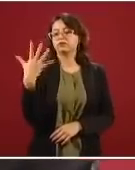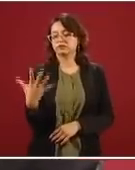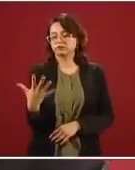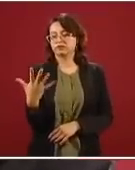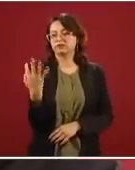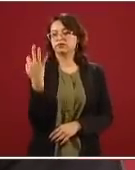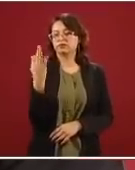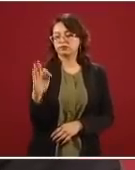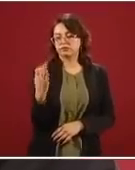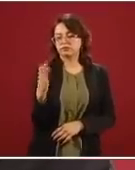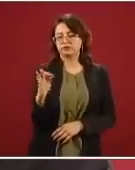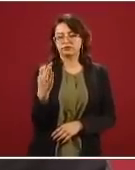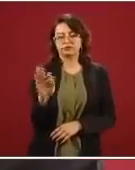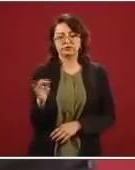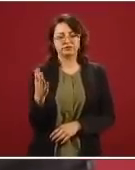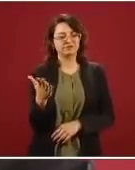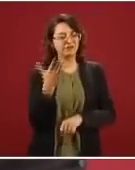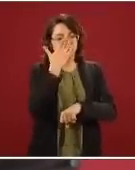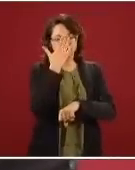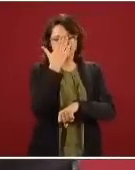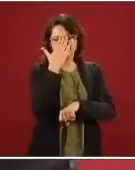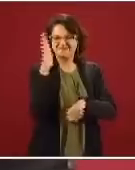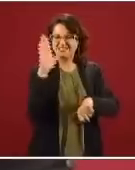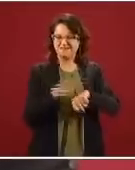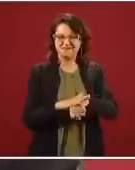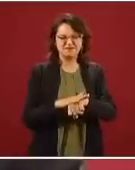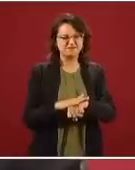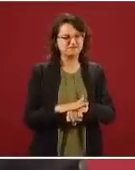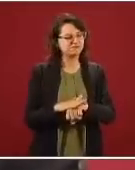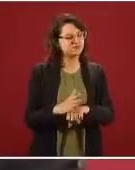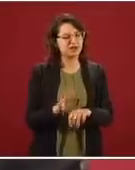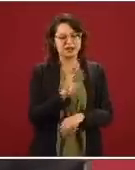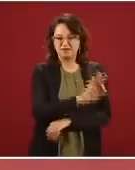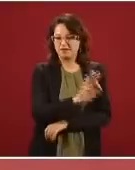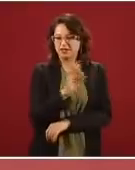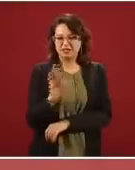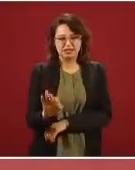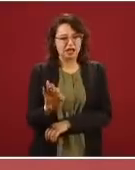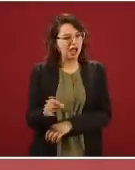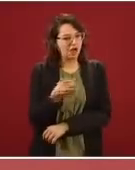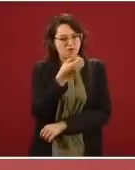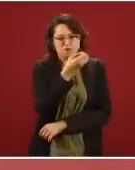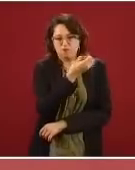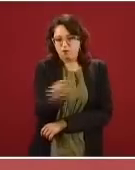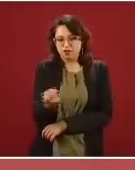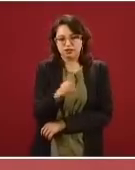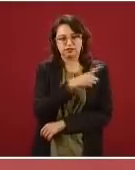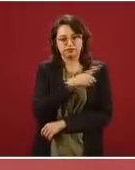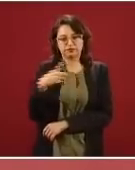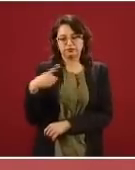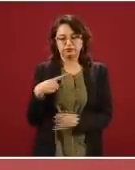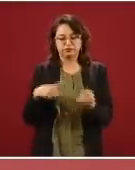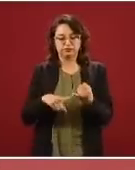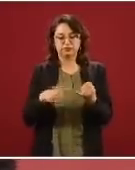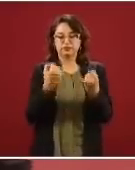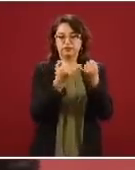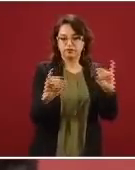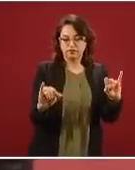5 de febrero, esas de rigor. O sea, independencia,